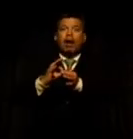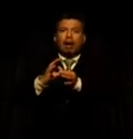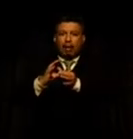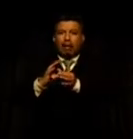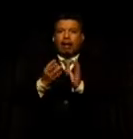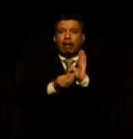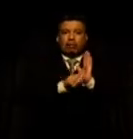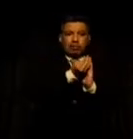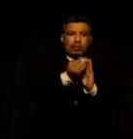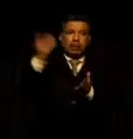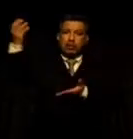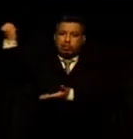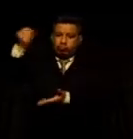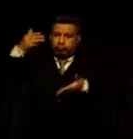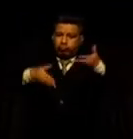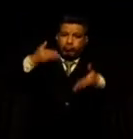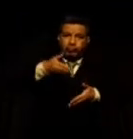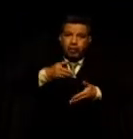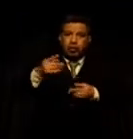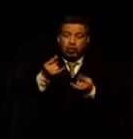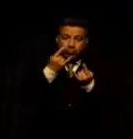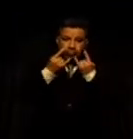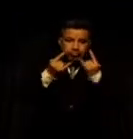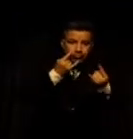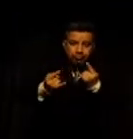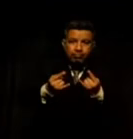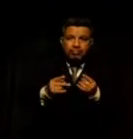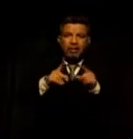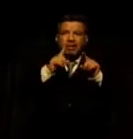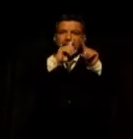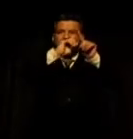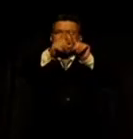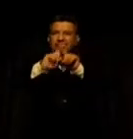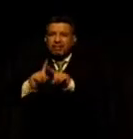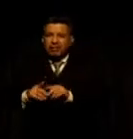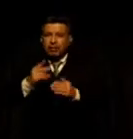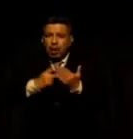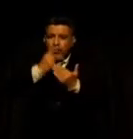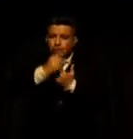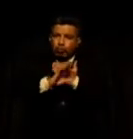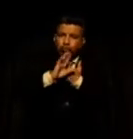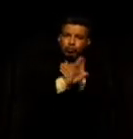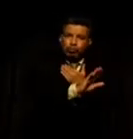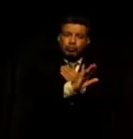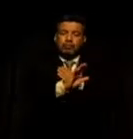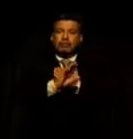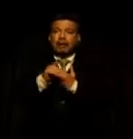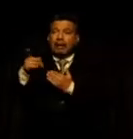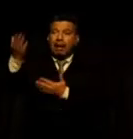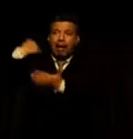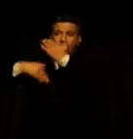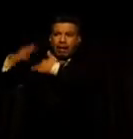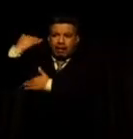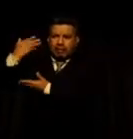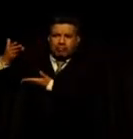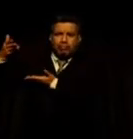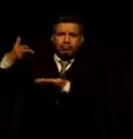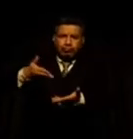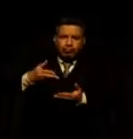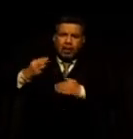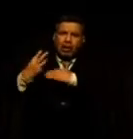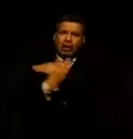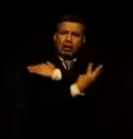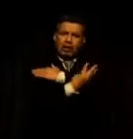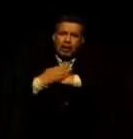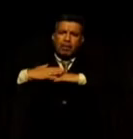ya son 5.000 inversionistas que se han interesado en los diferentes proyectos que él ha podido montar en la plataforma